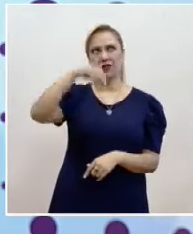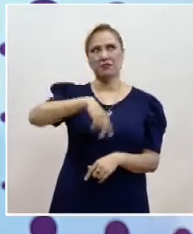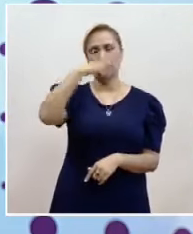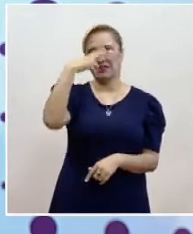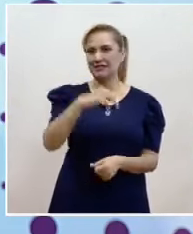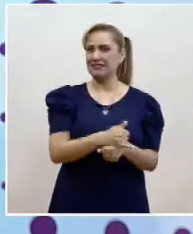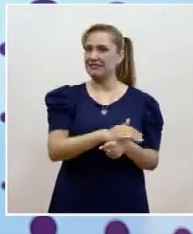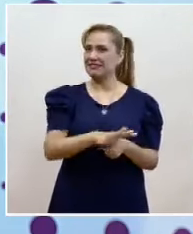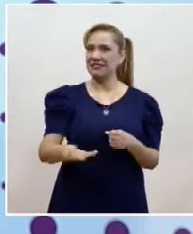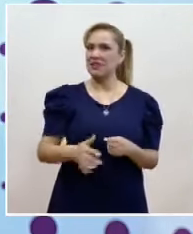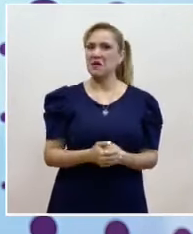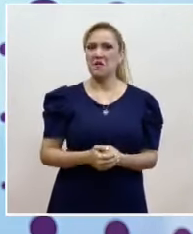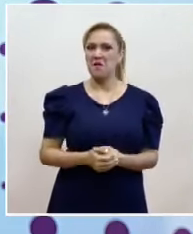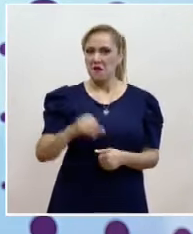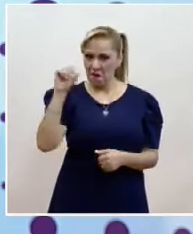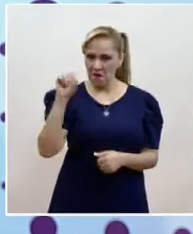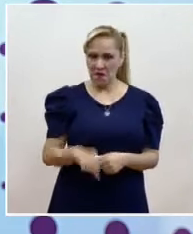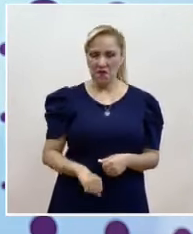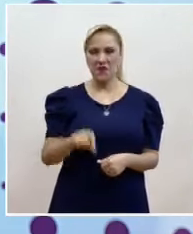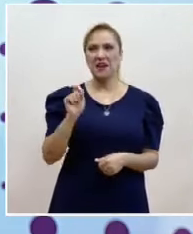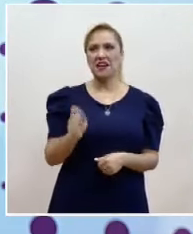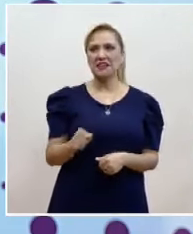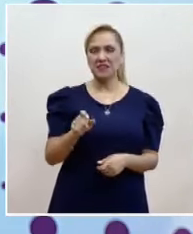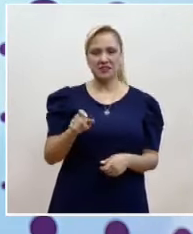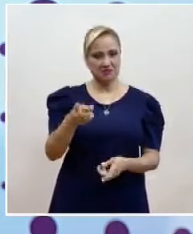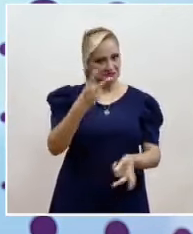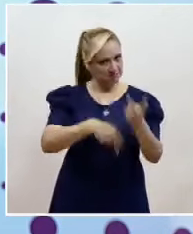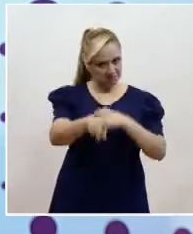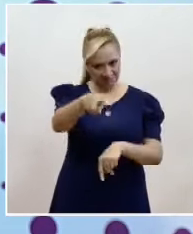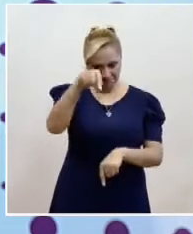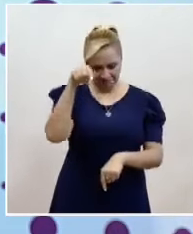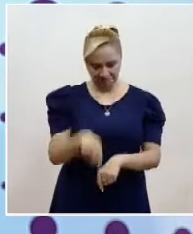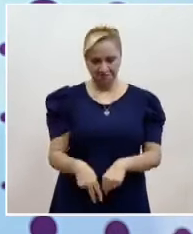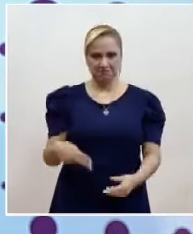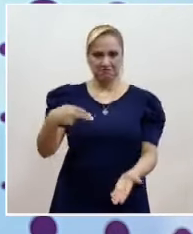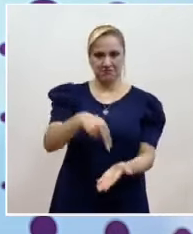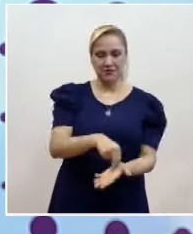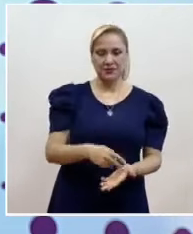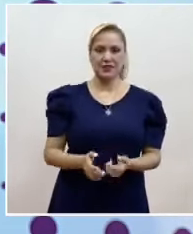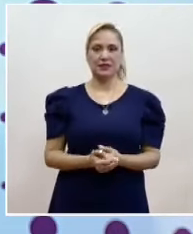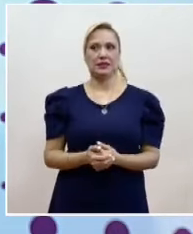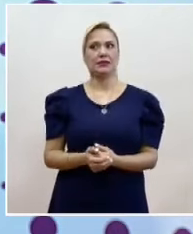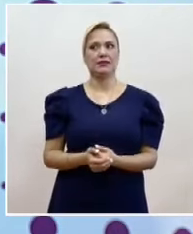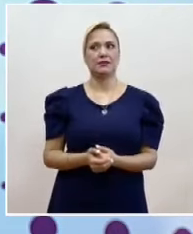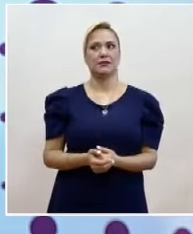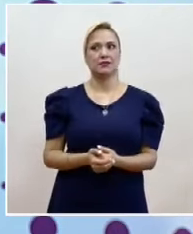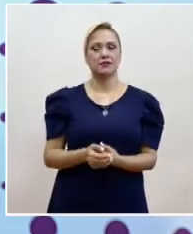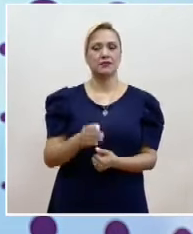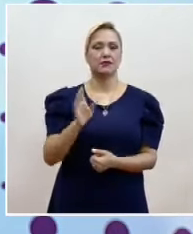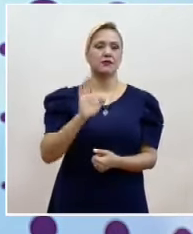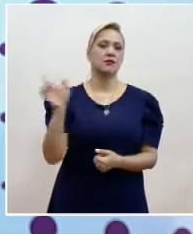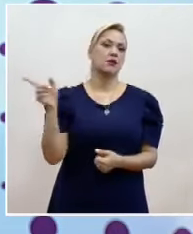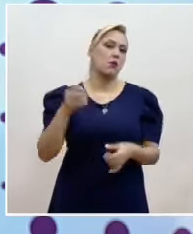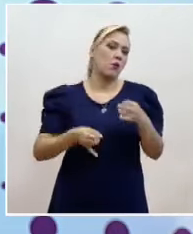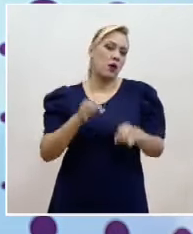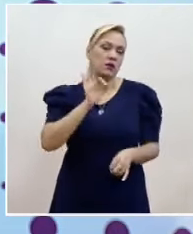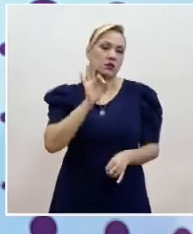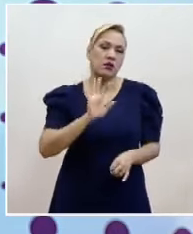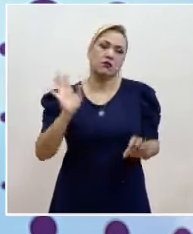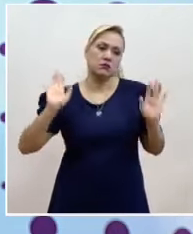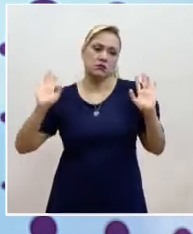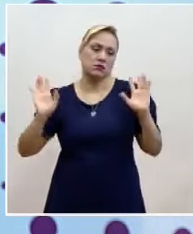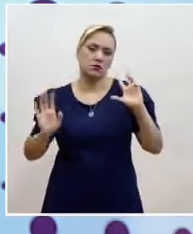un lado, un sector de la abogacía diría, pues esto me pone en peligro las notificaciones, prefiero no hacerlo. Otros dirían,